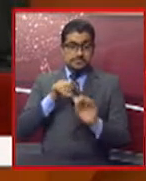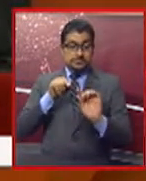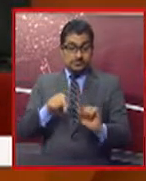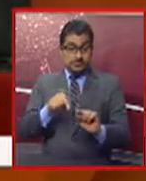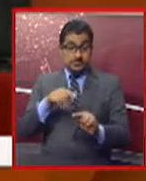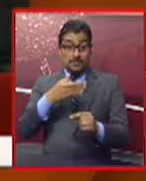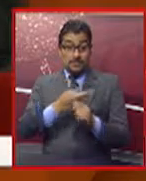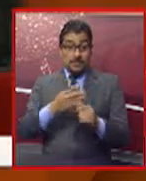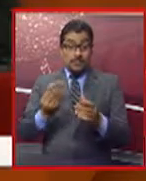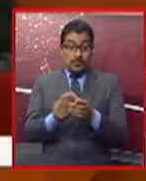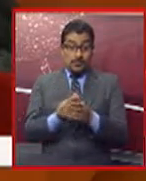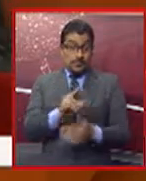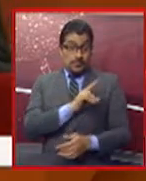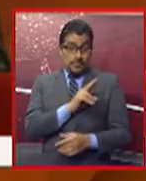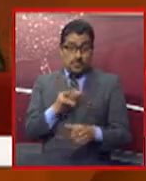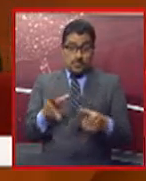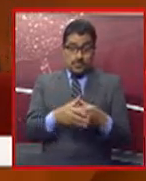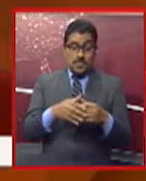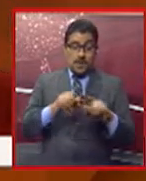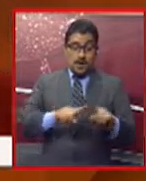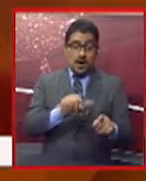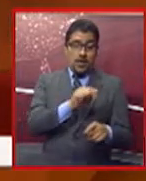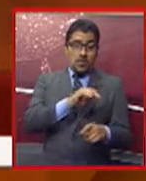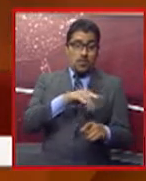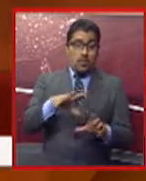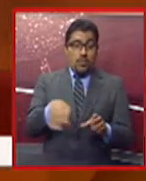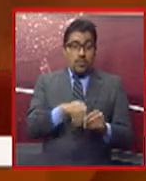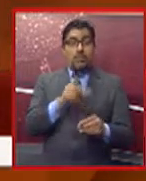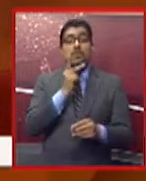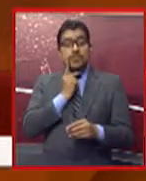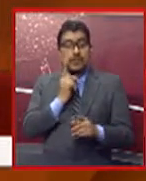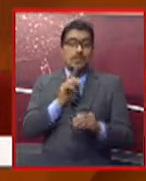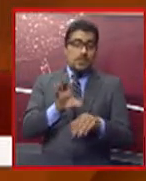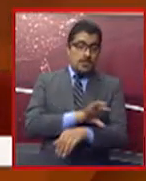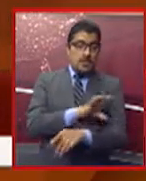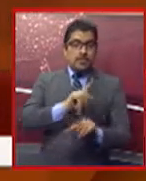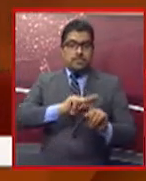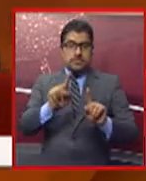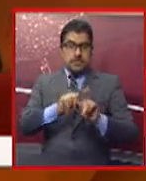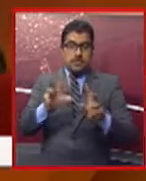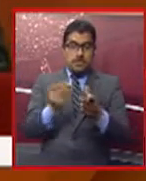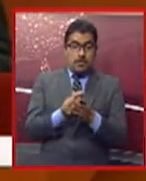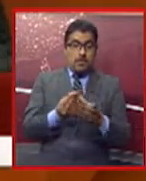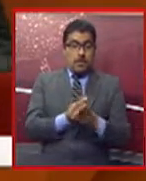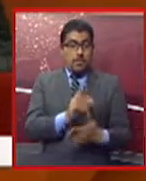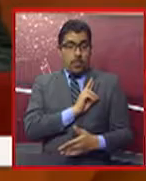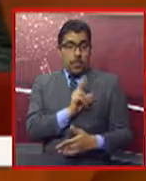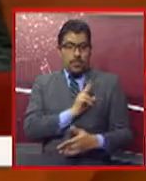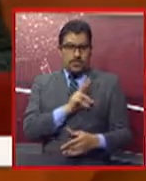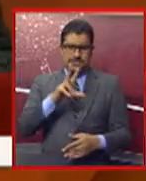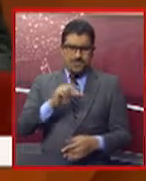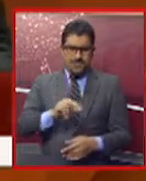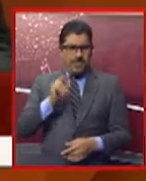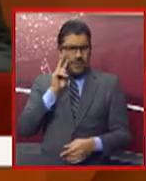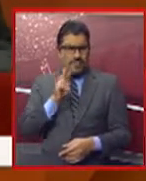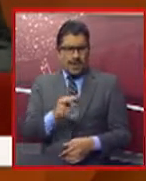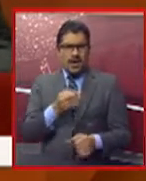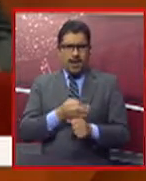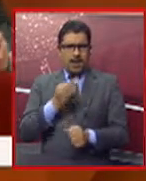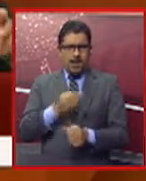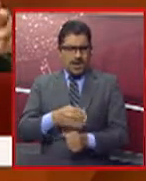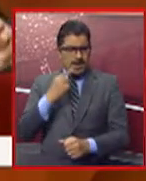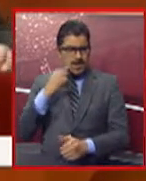la privatización de activos, del petróleo, la electricidad, sino estamos viendo a través de